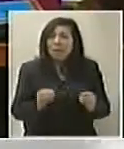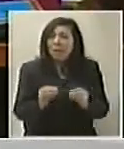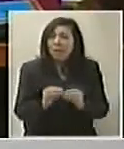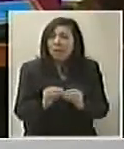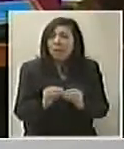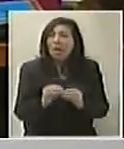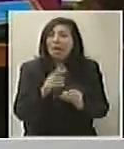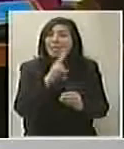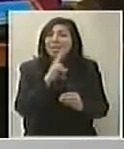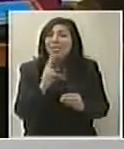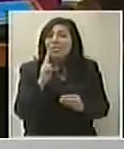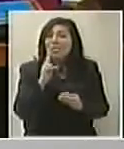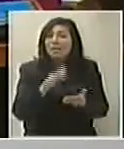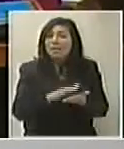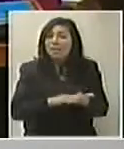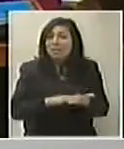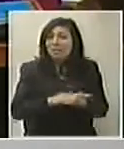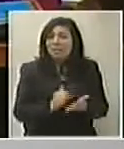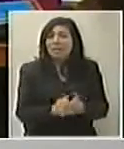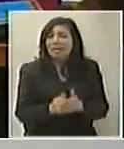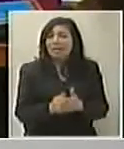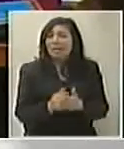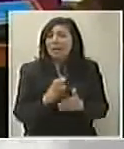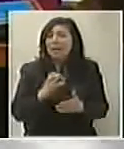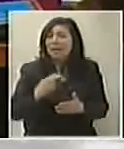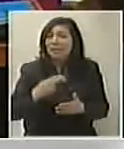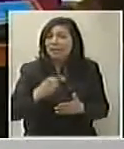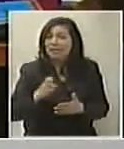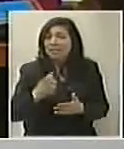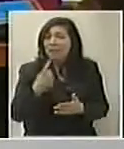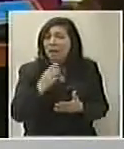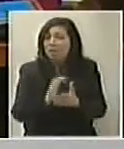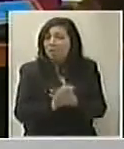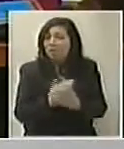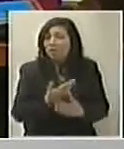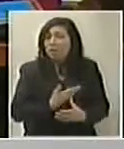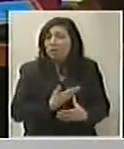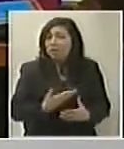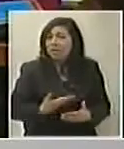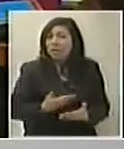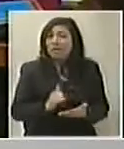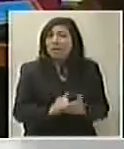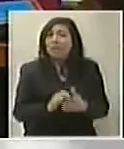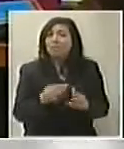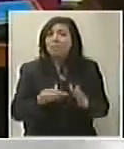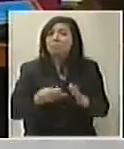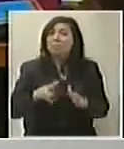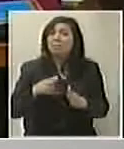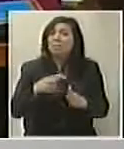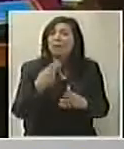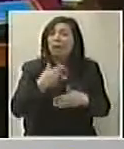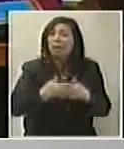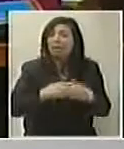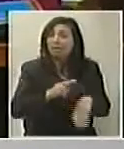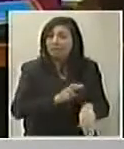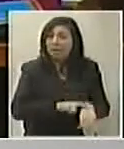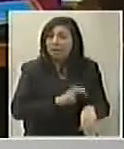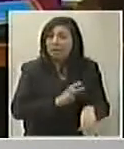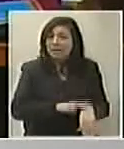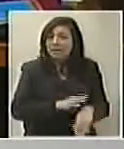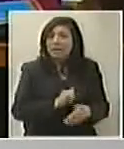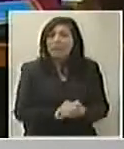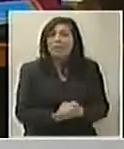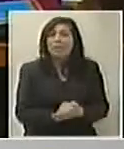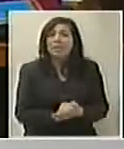de Cachiche desalojos a una empresa andahuasi a favor de amigos del gobierno y ascendiendo a los generales que participaron en